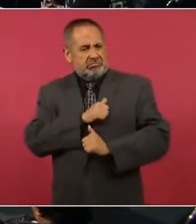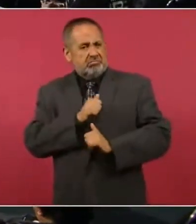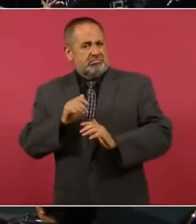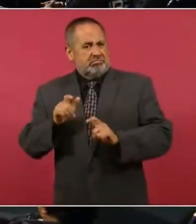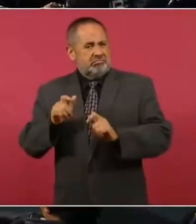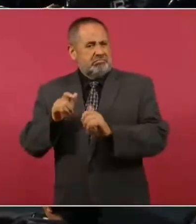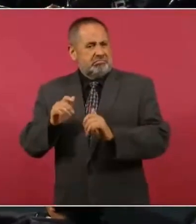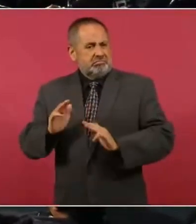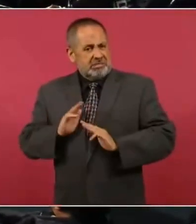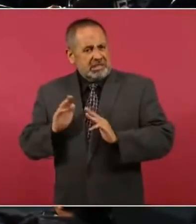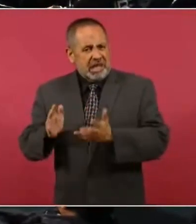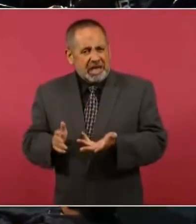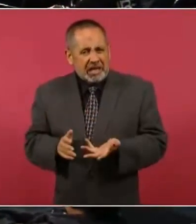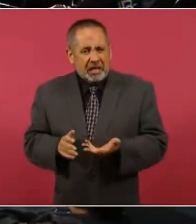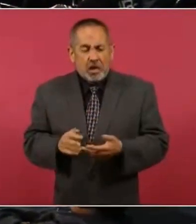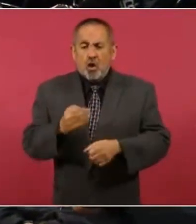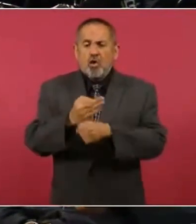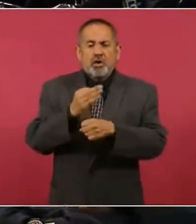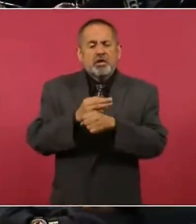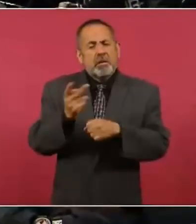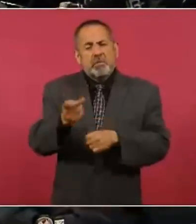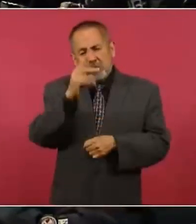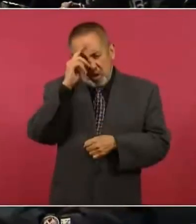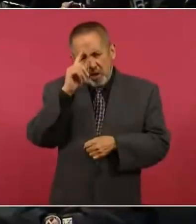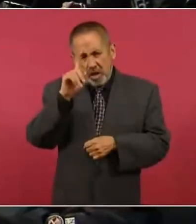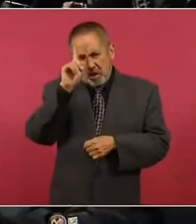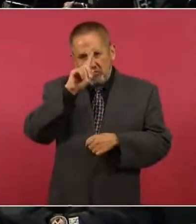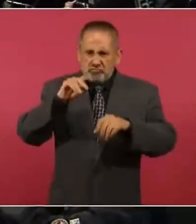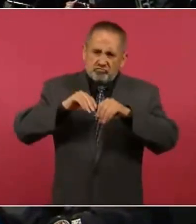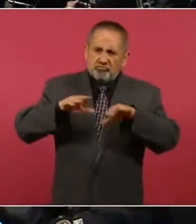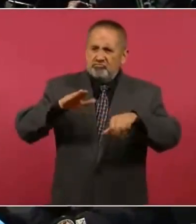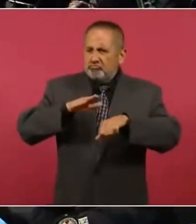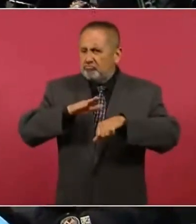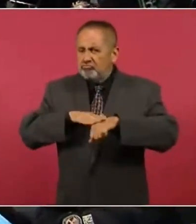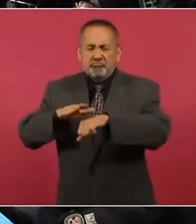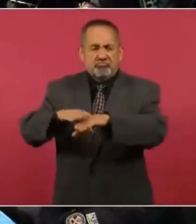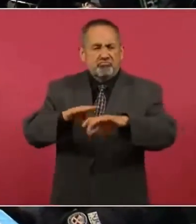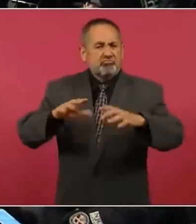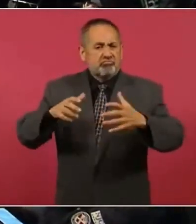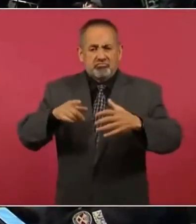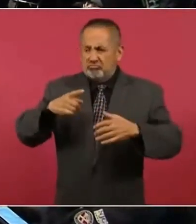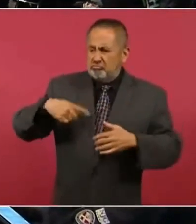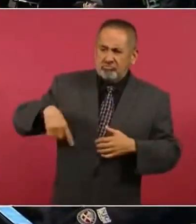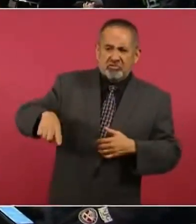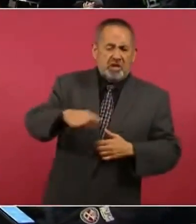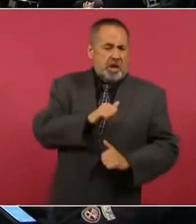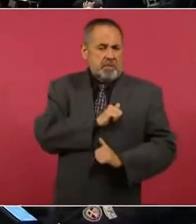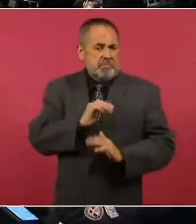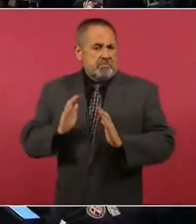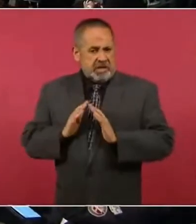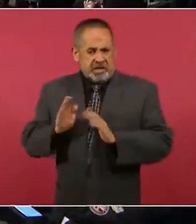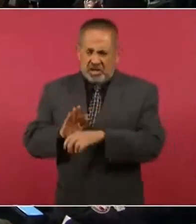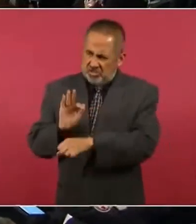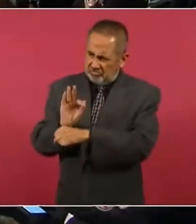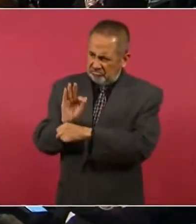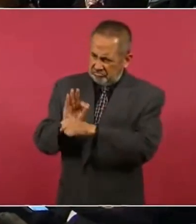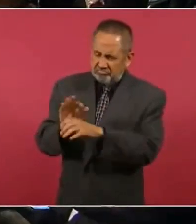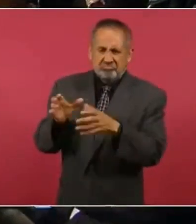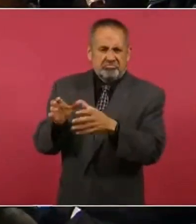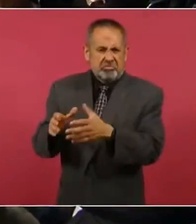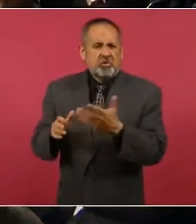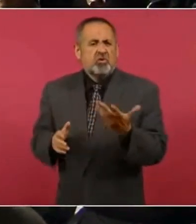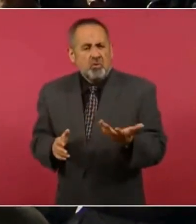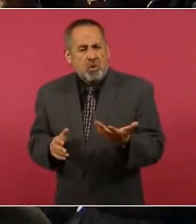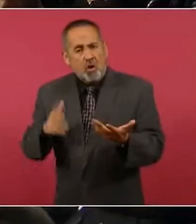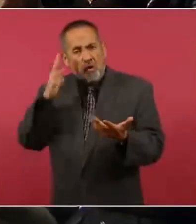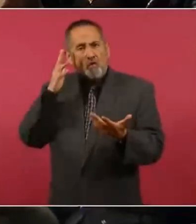para preguntarle cuál es el mensaje que se le está dando a quienes conforman las filas de las Fuerzas Armadas y a quienes en el futuro